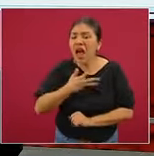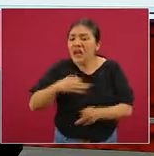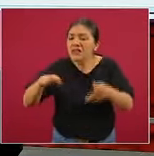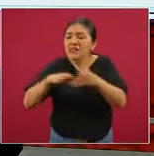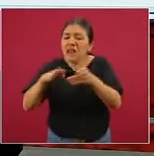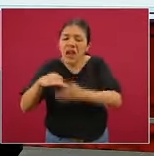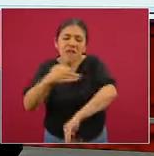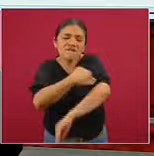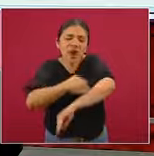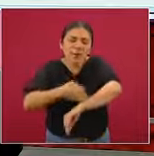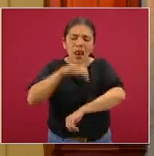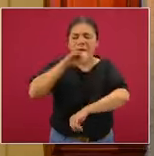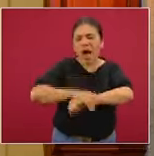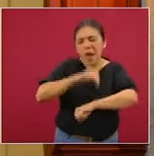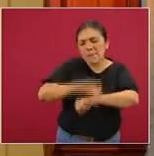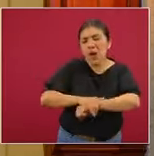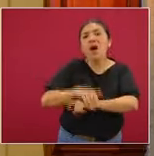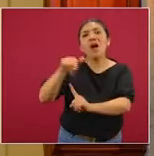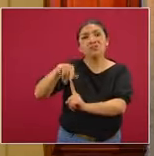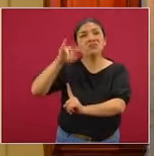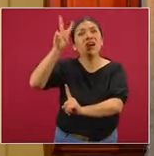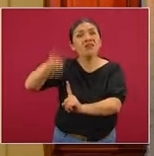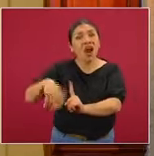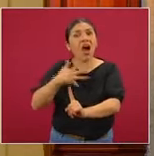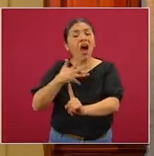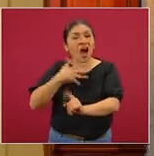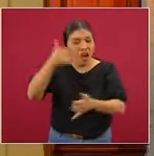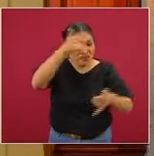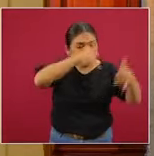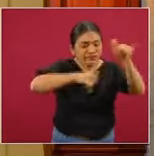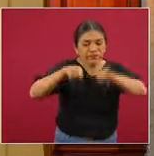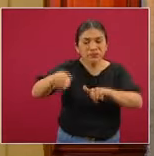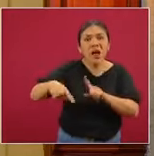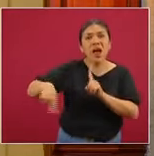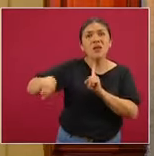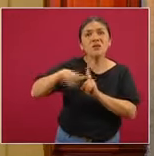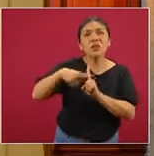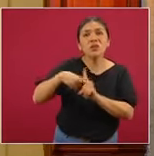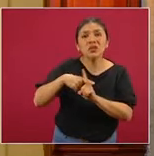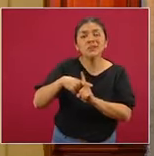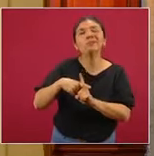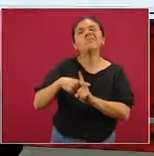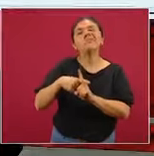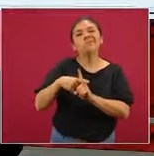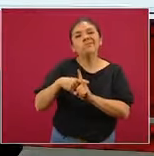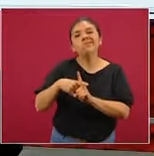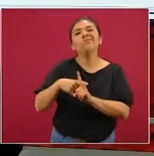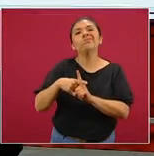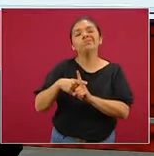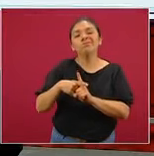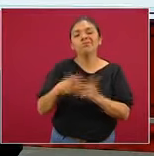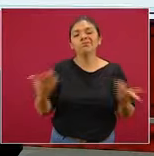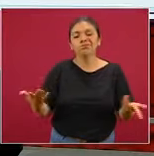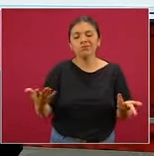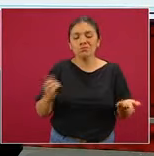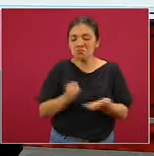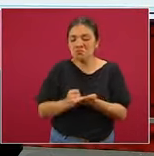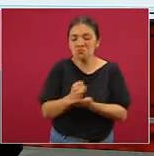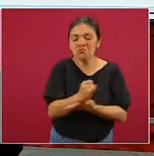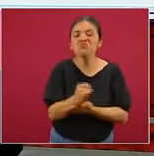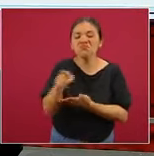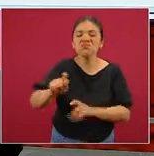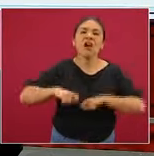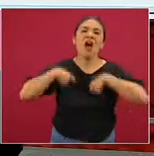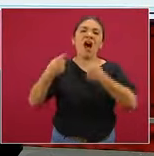si son contactos, de un caso confirmado previamente por laboratorio, entonces en la acción epidemiológica se le puede